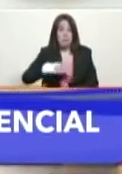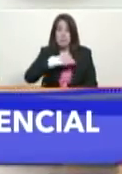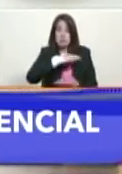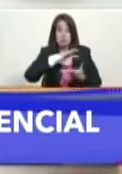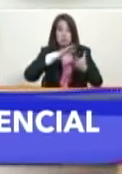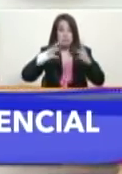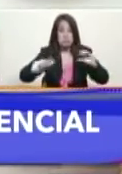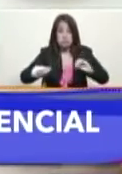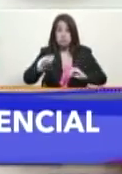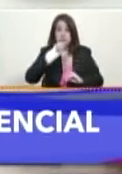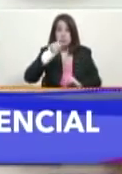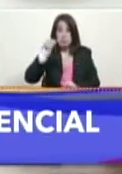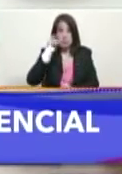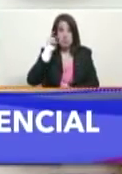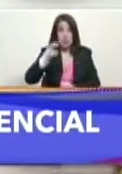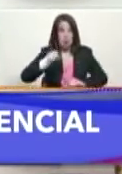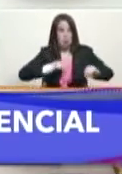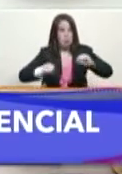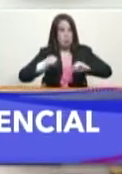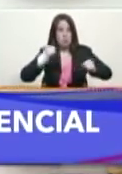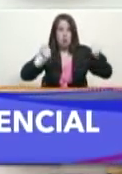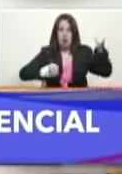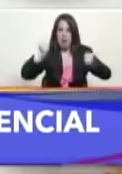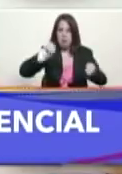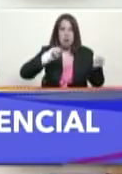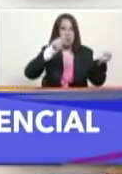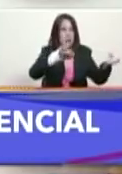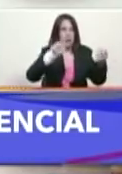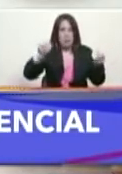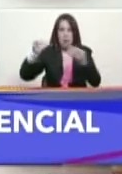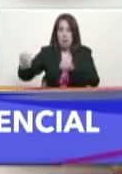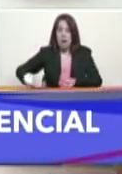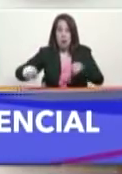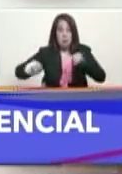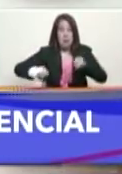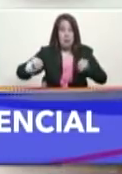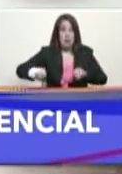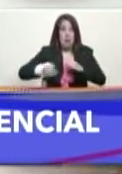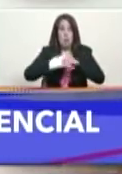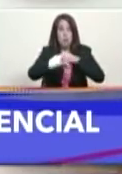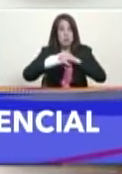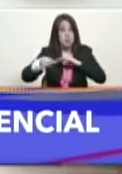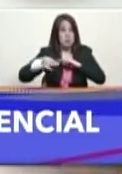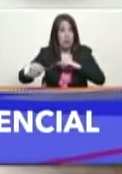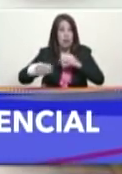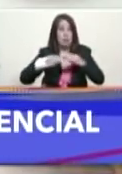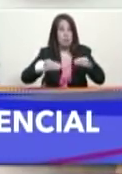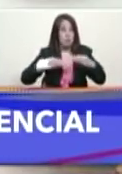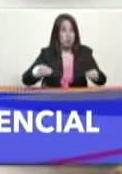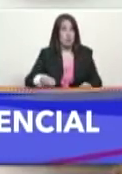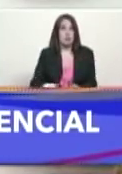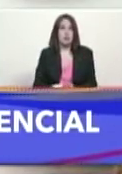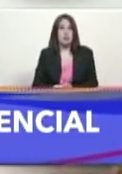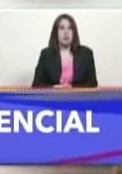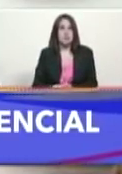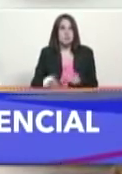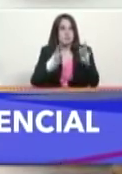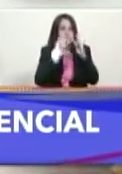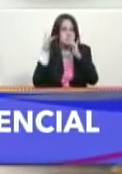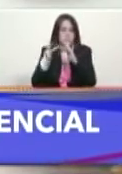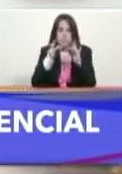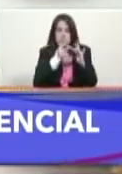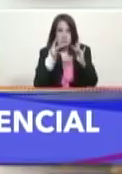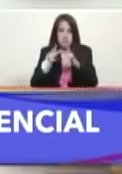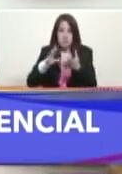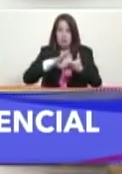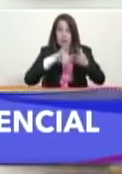estén en movimiento, los camiones llevando los productos, los mercados municipales, los mercados populares, combinación de los CLAP,